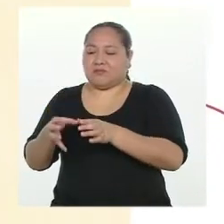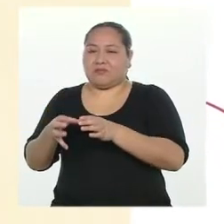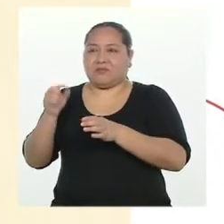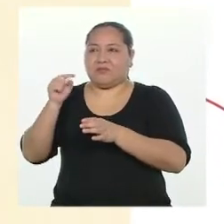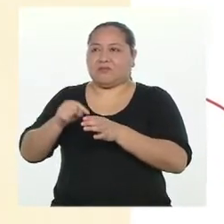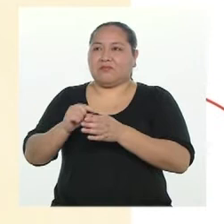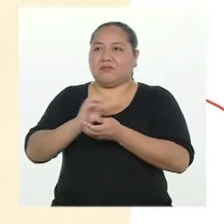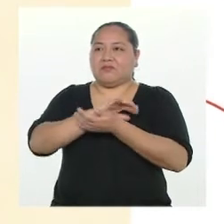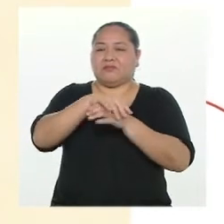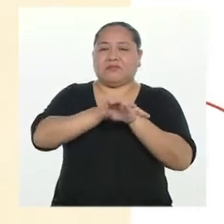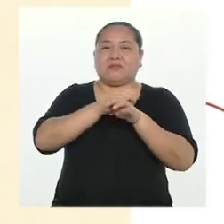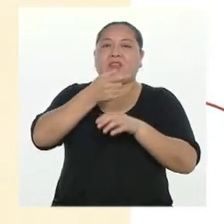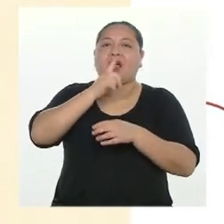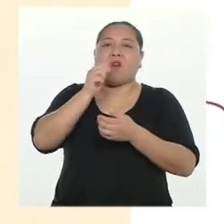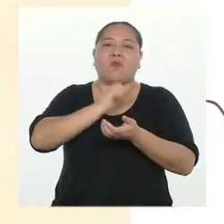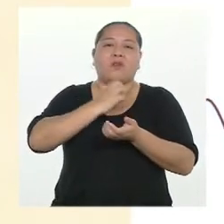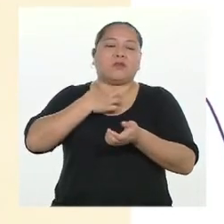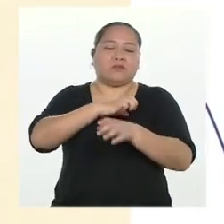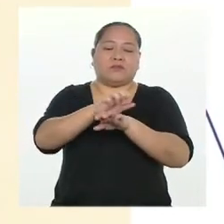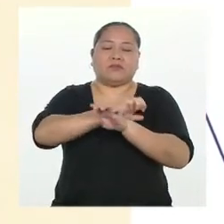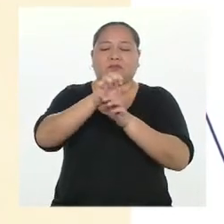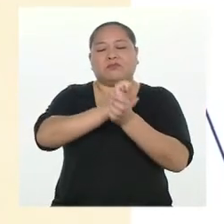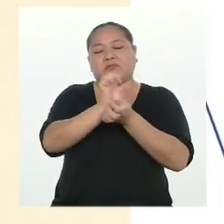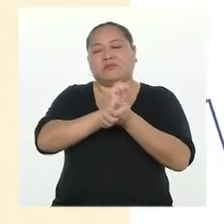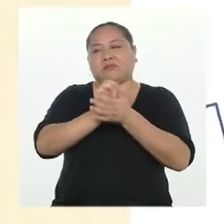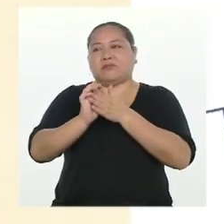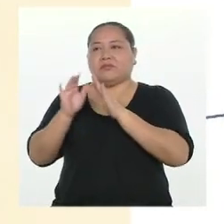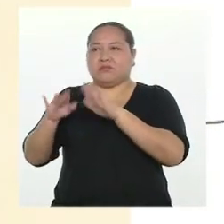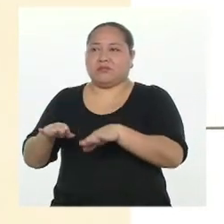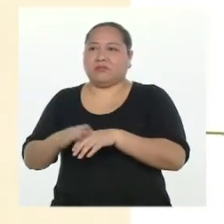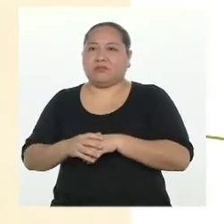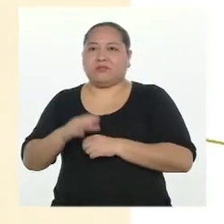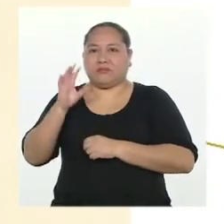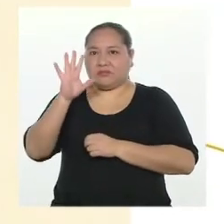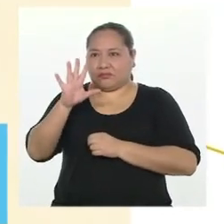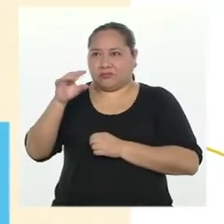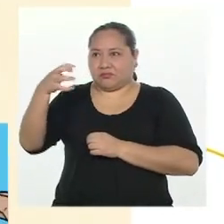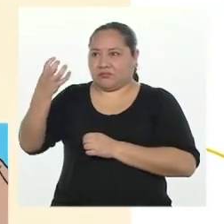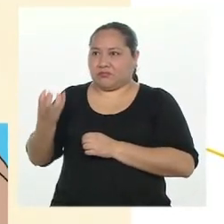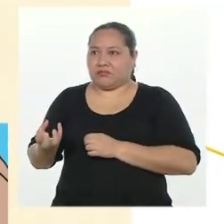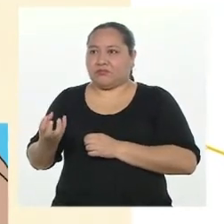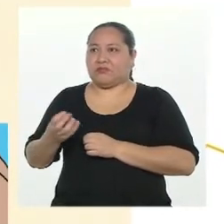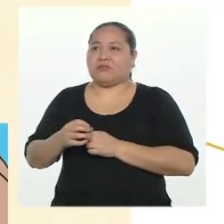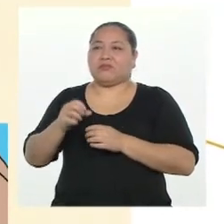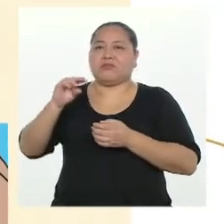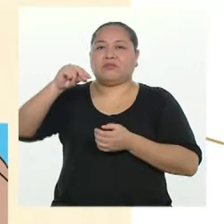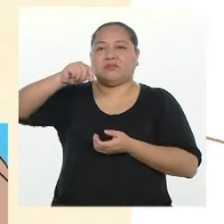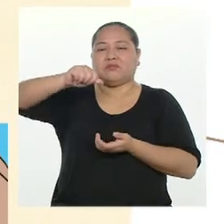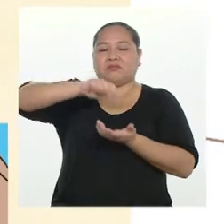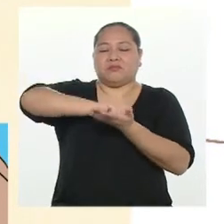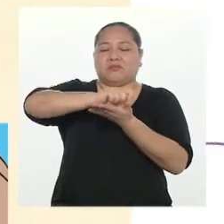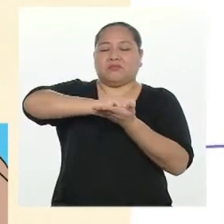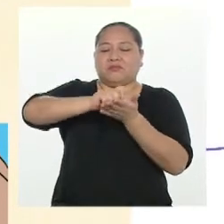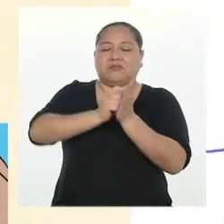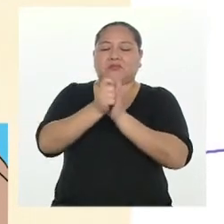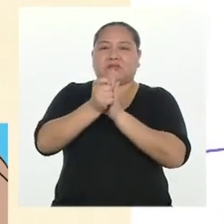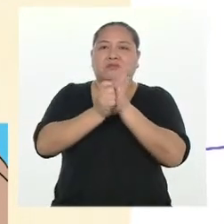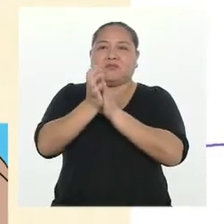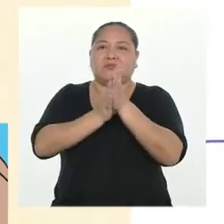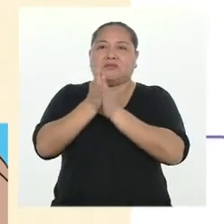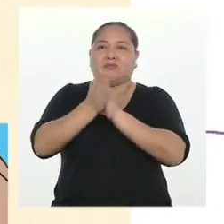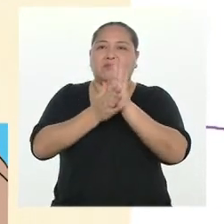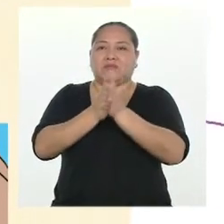cultivo luego de lavar las manos con agua y jabón. Frasco 5, toqué el medio de cultivo luego de frotar las manos con jugo de